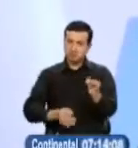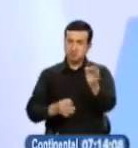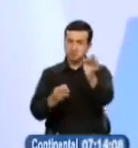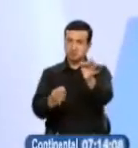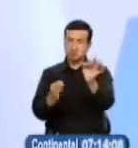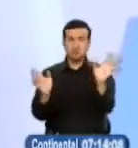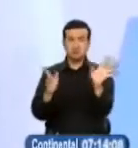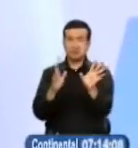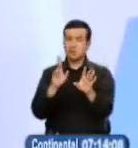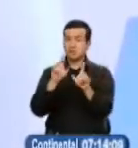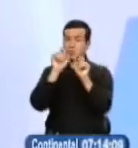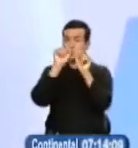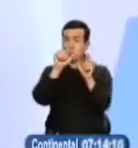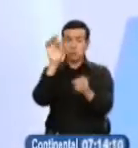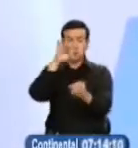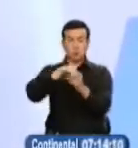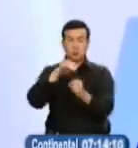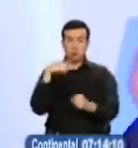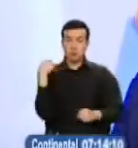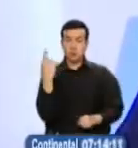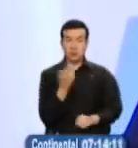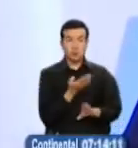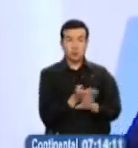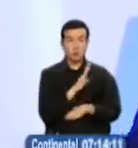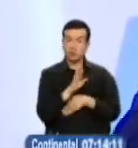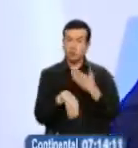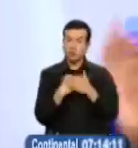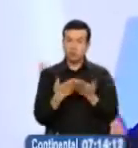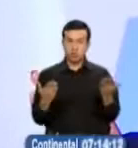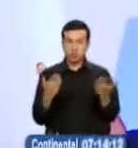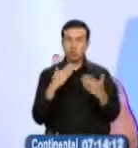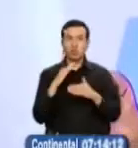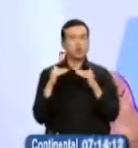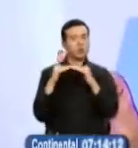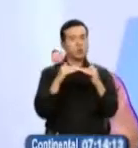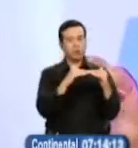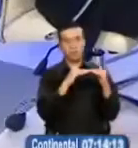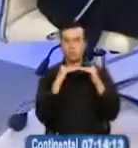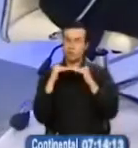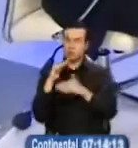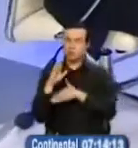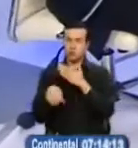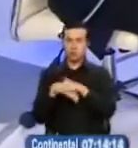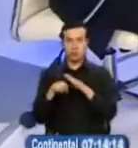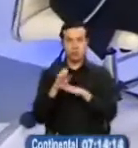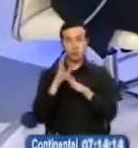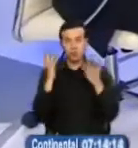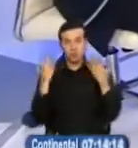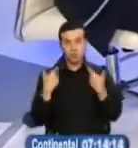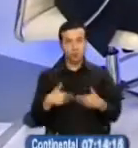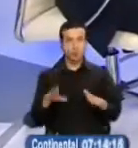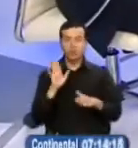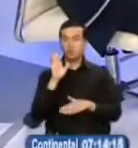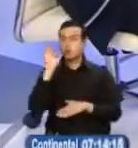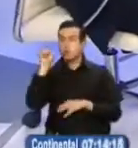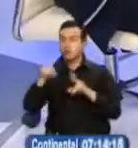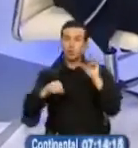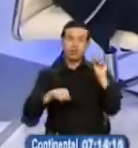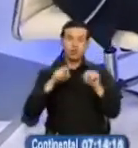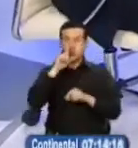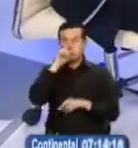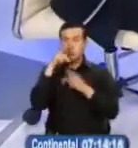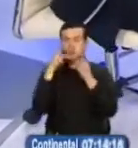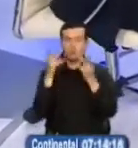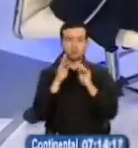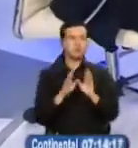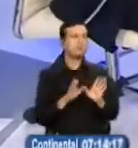la consulta está planteada, y está planteada por nosotros. Para por todos. Lo tanto, esto es para todos los ecuatorianos y ecuatorianas, sin distingo de que sean o no funcionarios de este régimen.